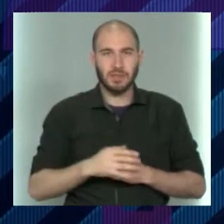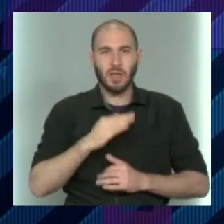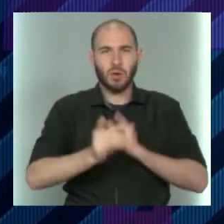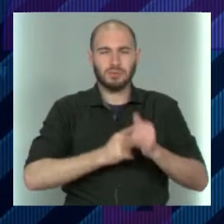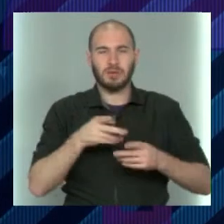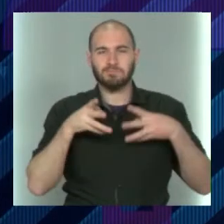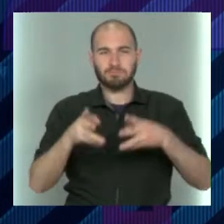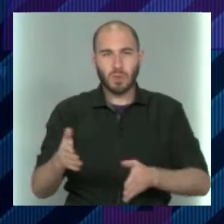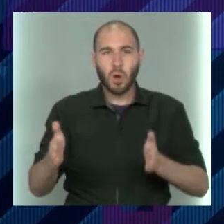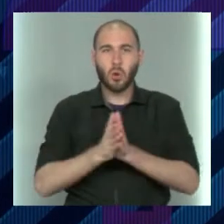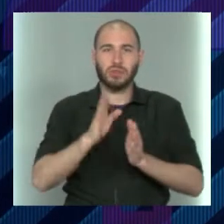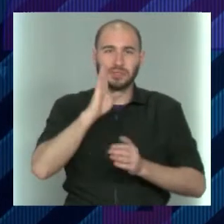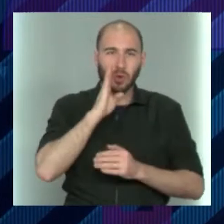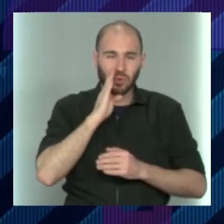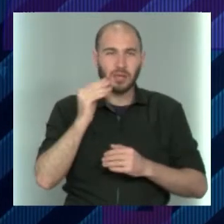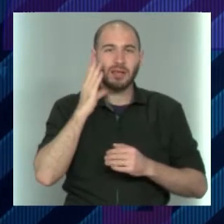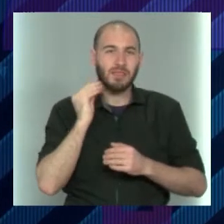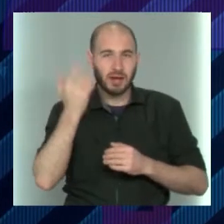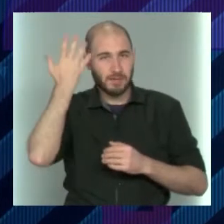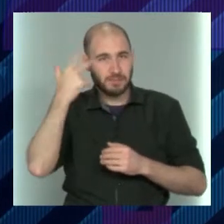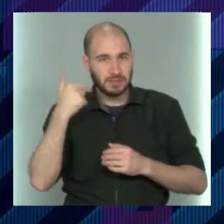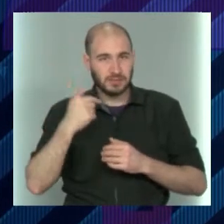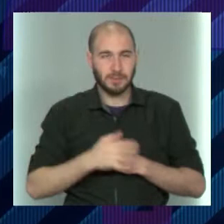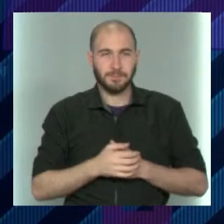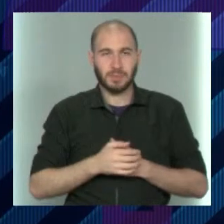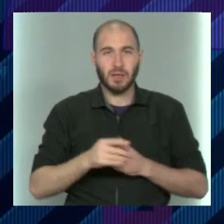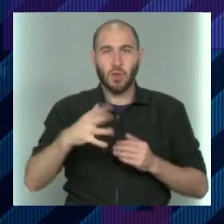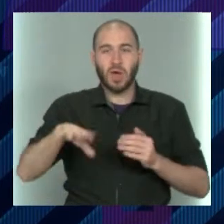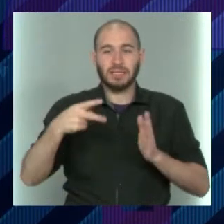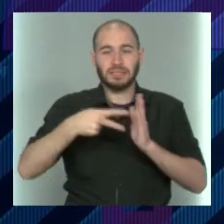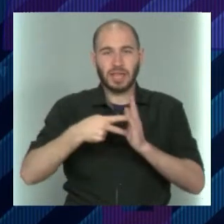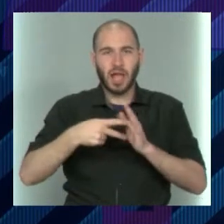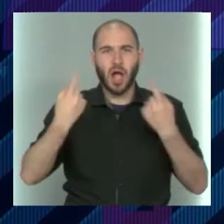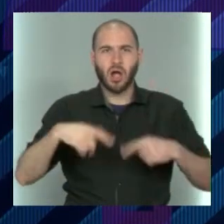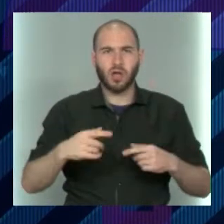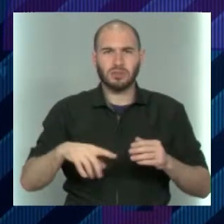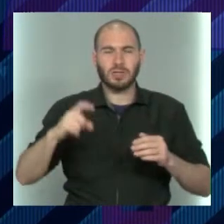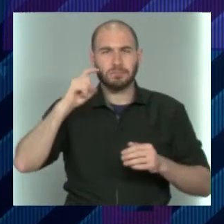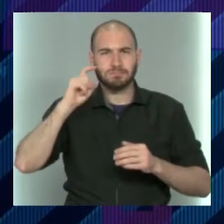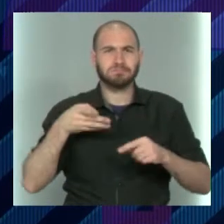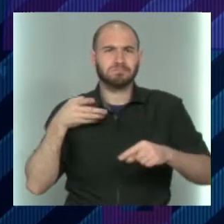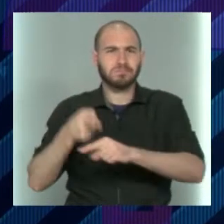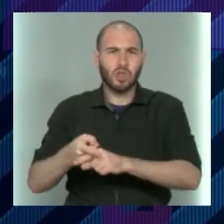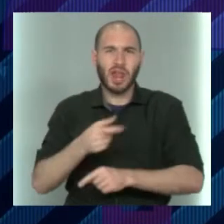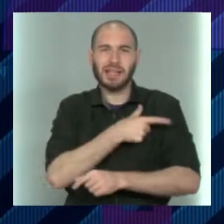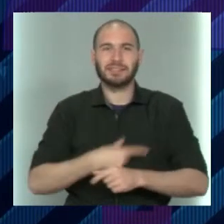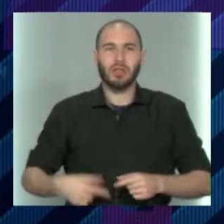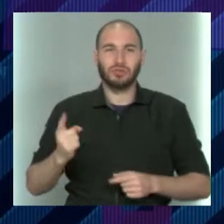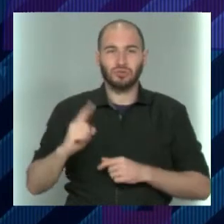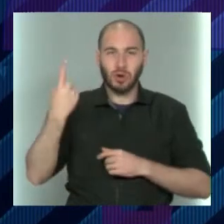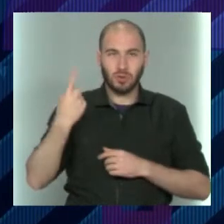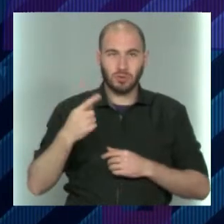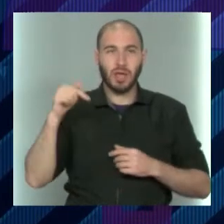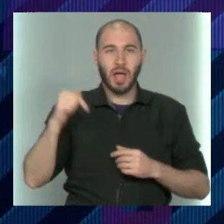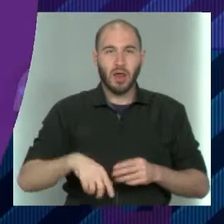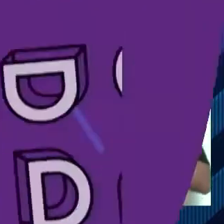los ataques conjuntos de Estados Unidos, Gran Bretaña y Francia en Siria como un acto de agresión contra un Estado soberano. Así que de esta